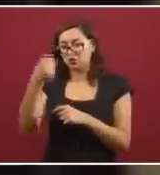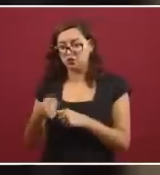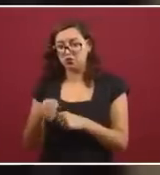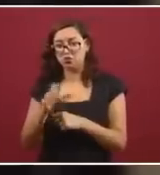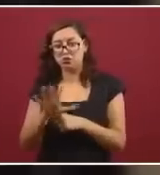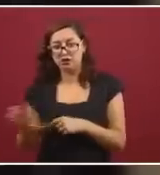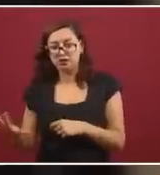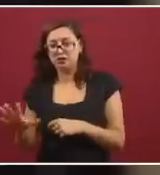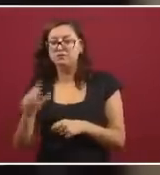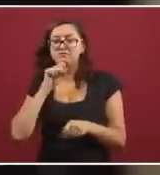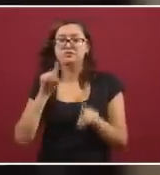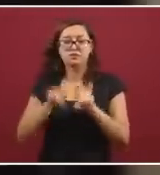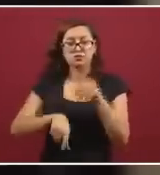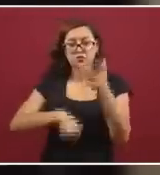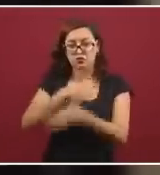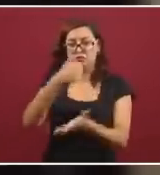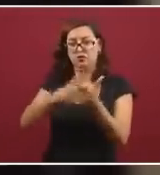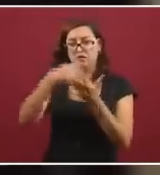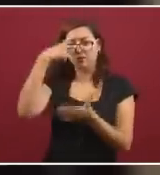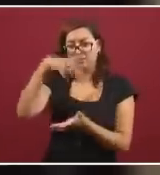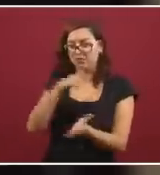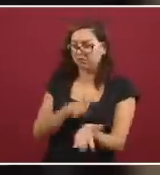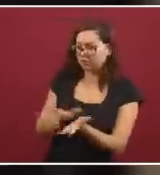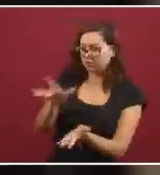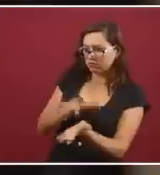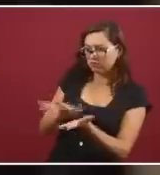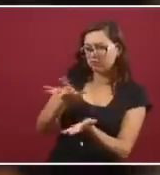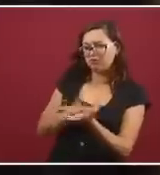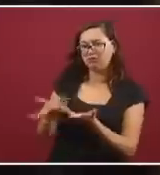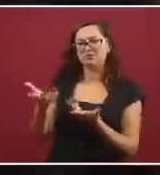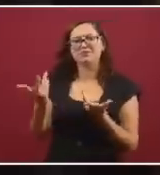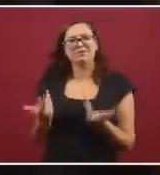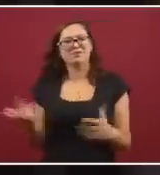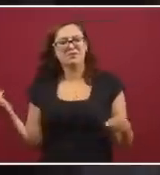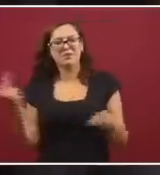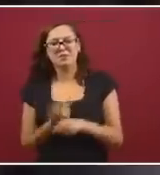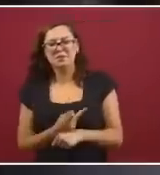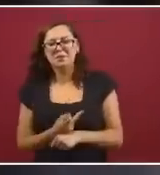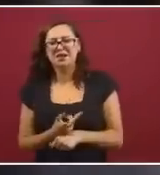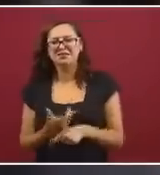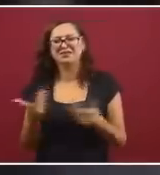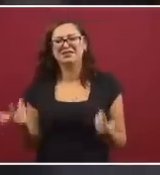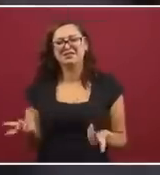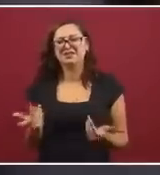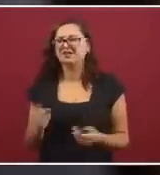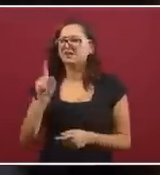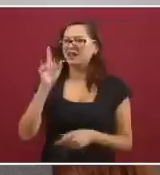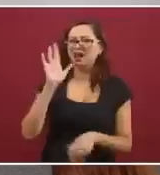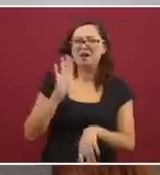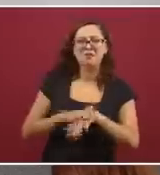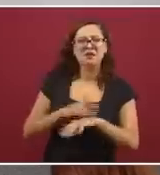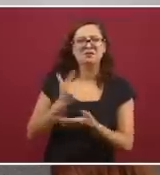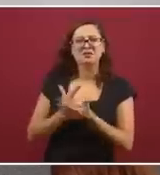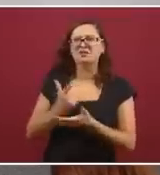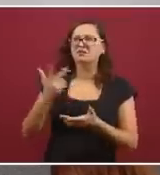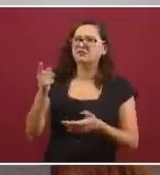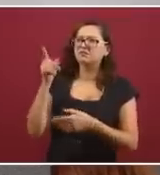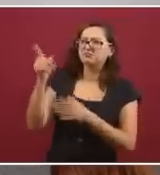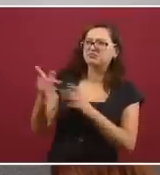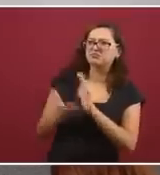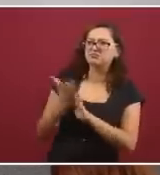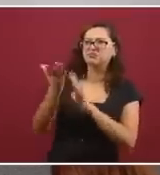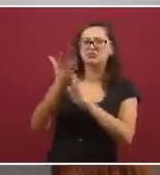ciudad de méxico- cuál sería su comentario respecto a este atraso tan grande para una obra necesaria